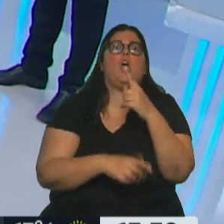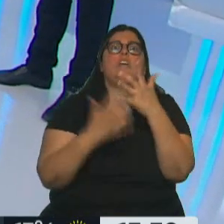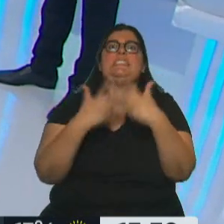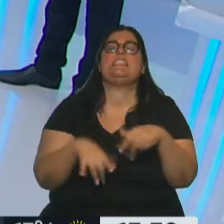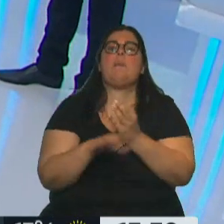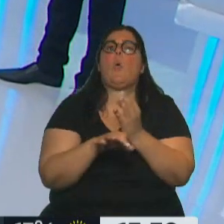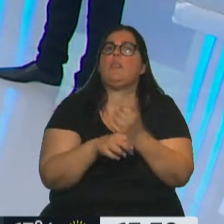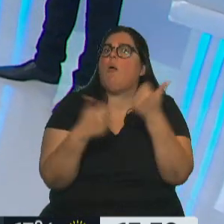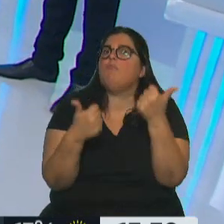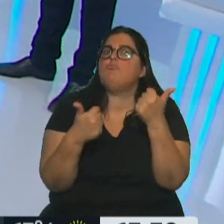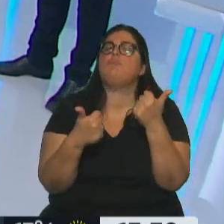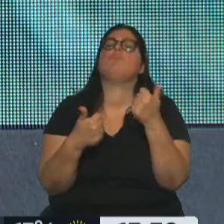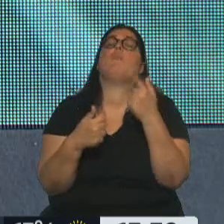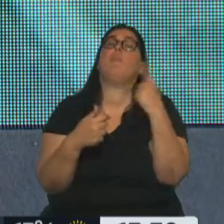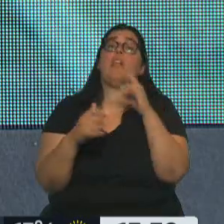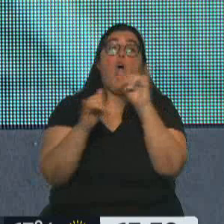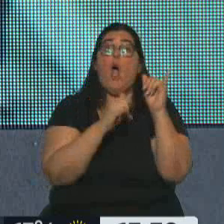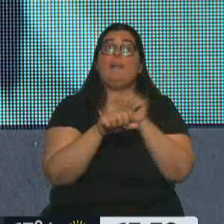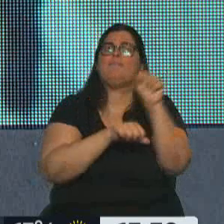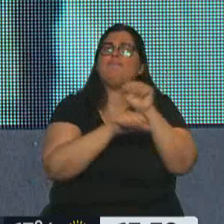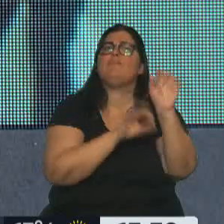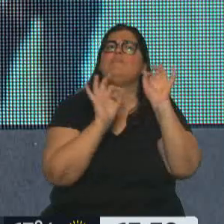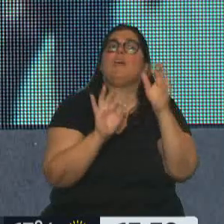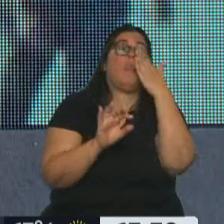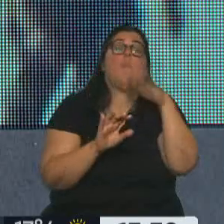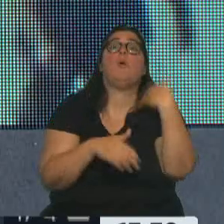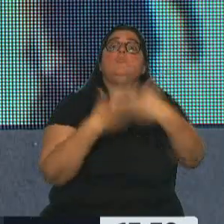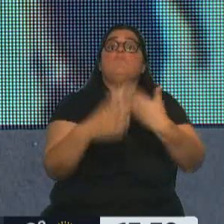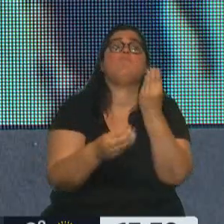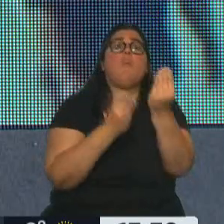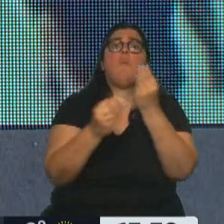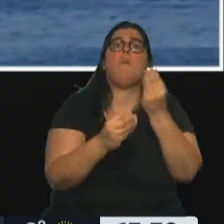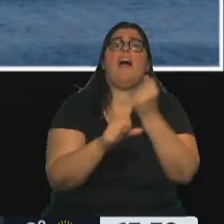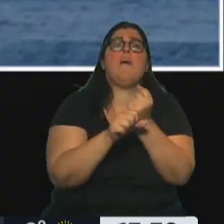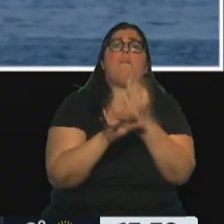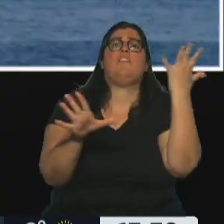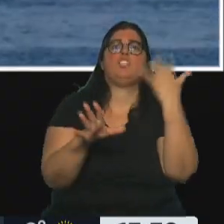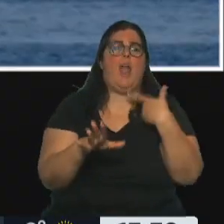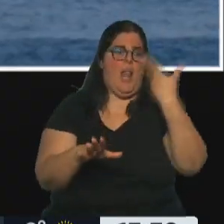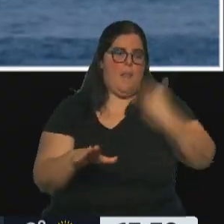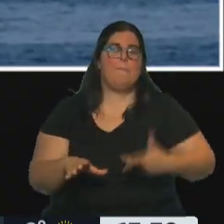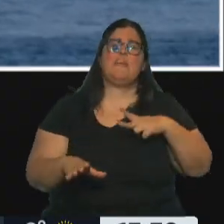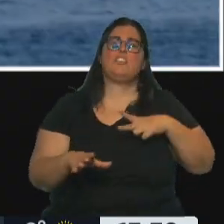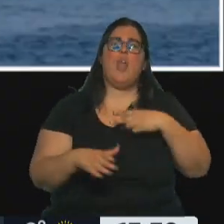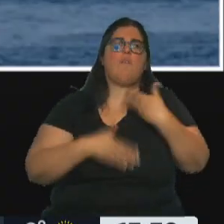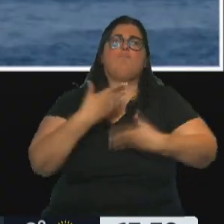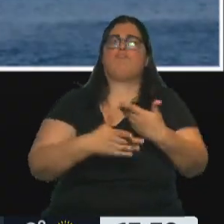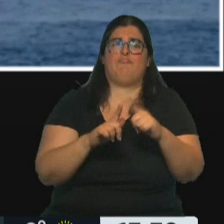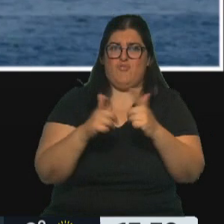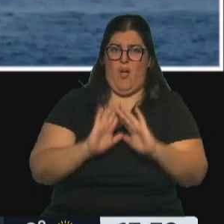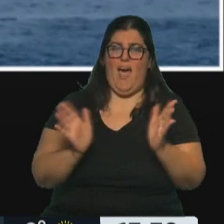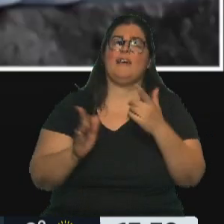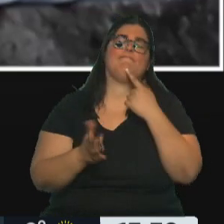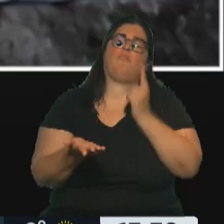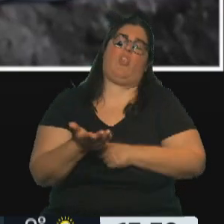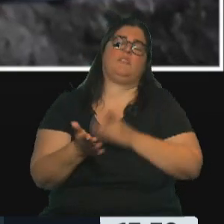formados no encuentran después una manera de desarrollarse profesionalmente, de desarrollarse personalmente, y eligen el camino